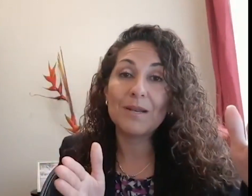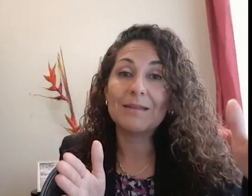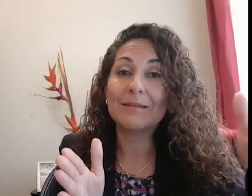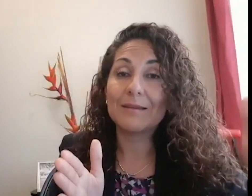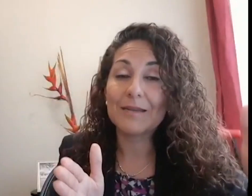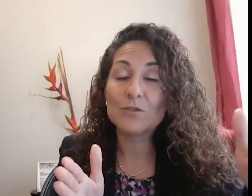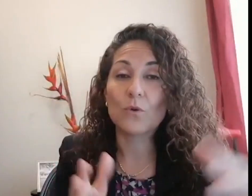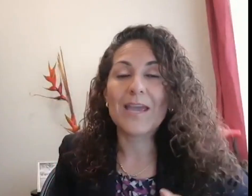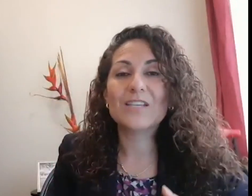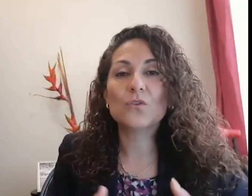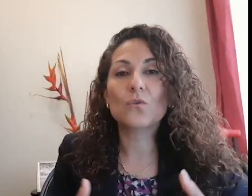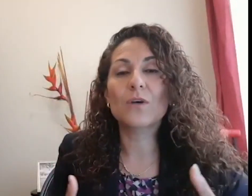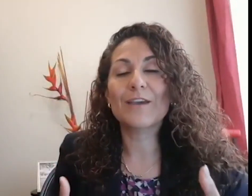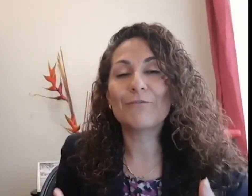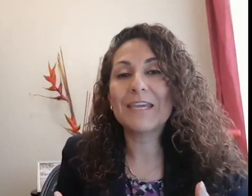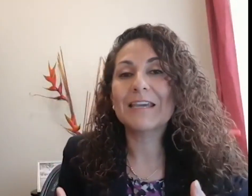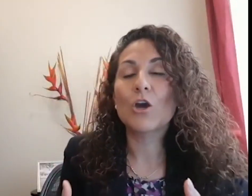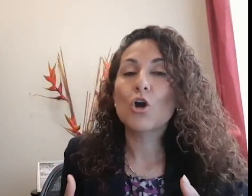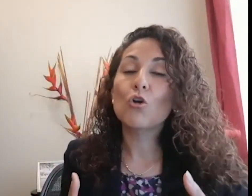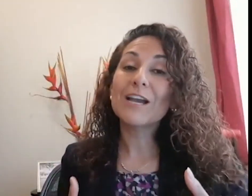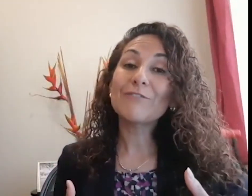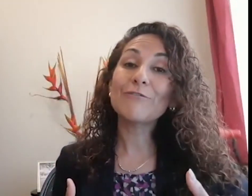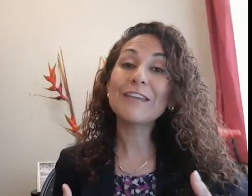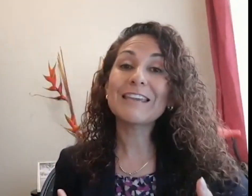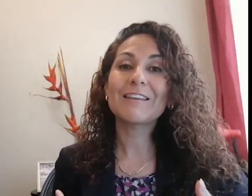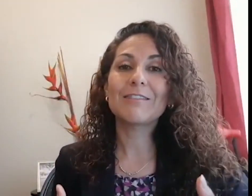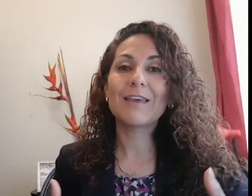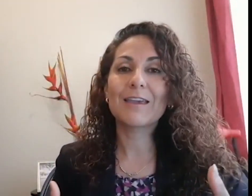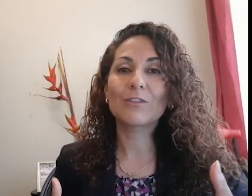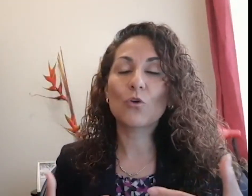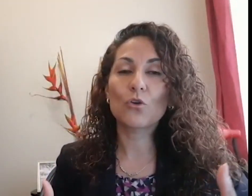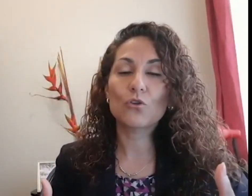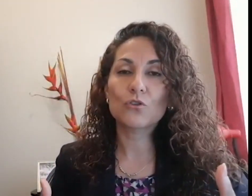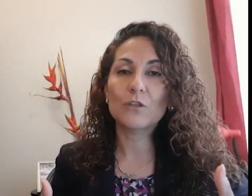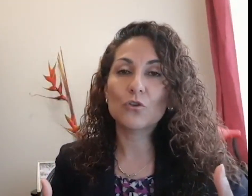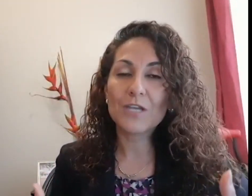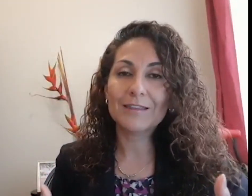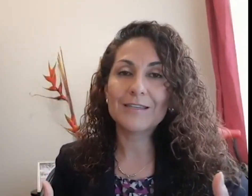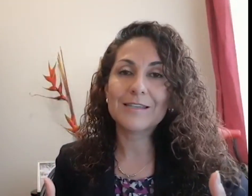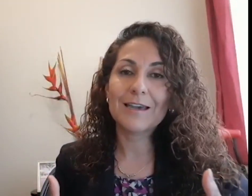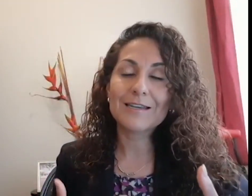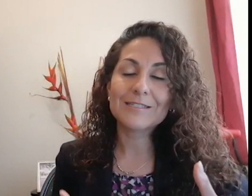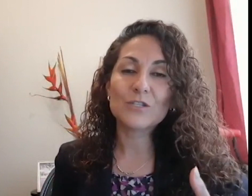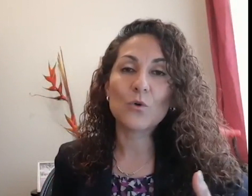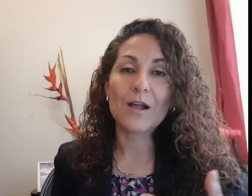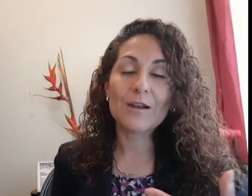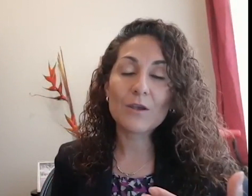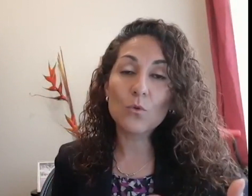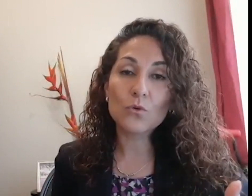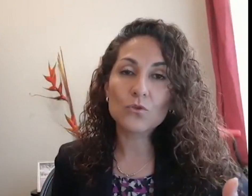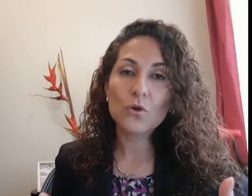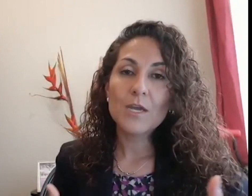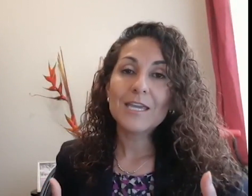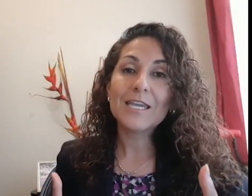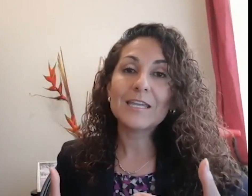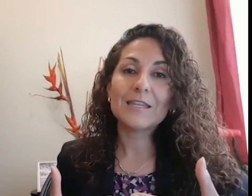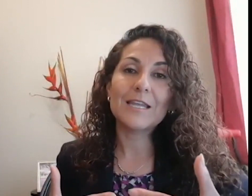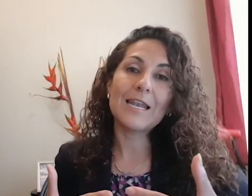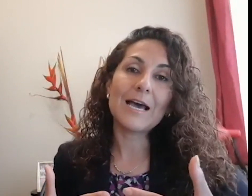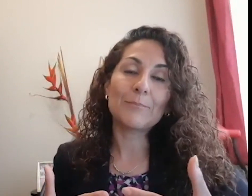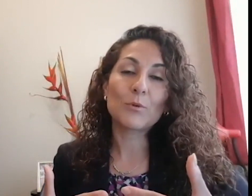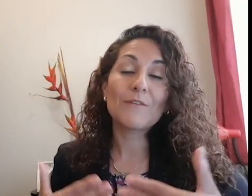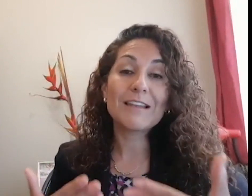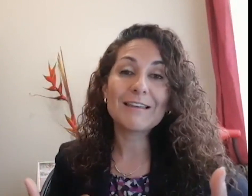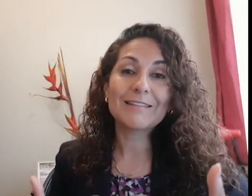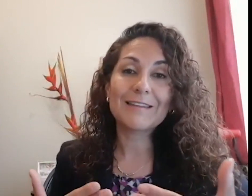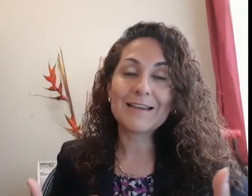el plan de ingreso. ¿Esto con qué fin? Con el fin de que todos los docentes tengan acceso al recurso y